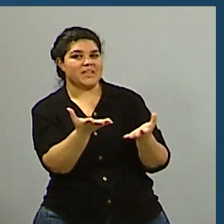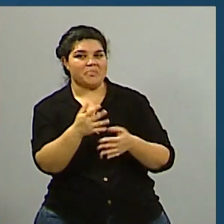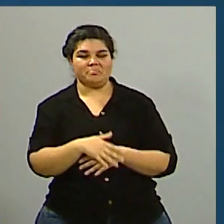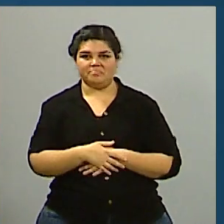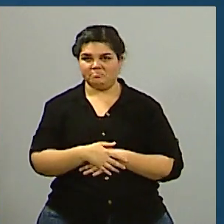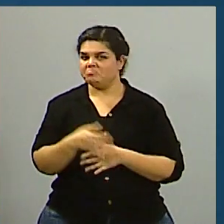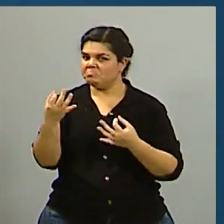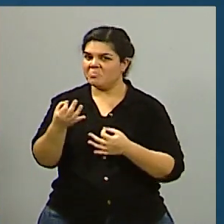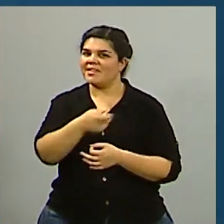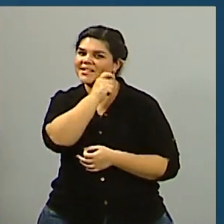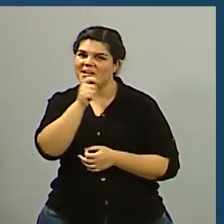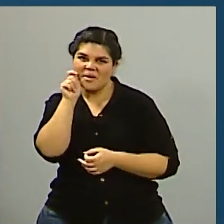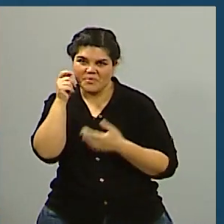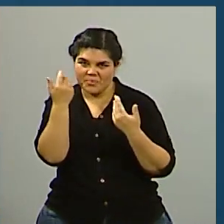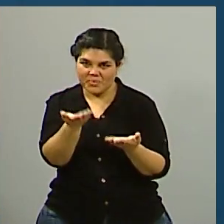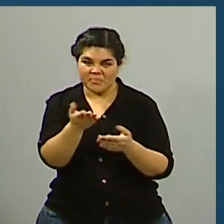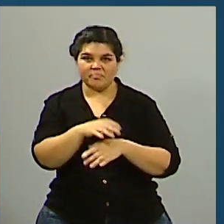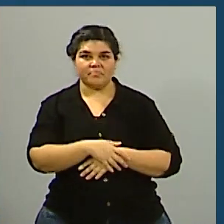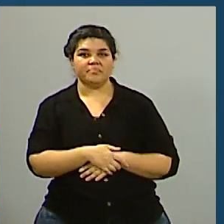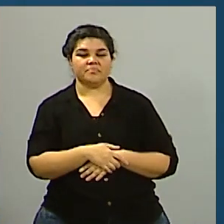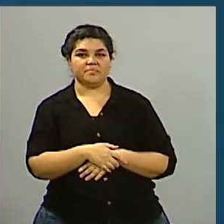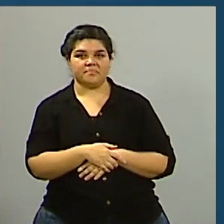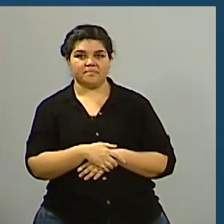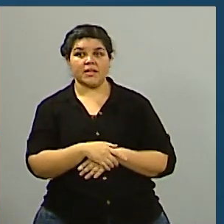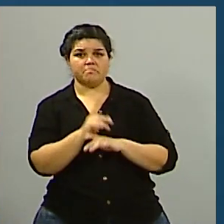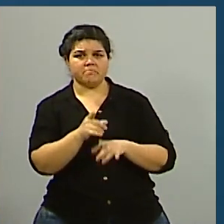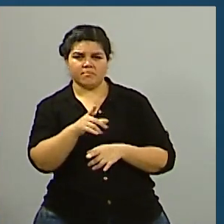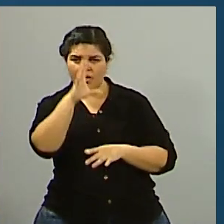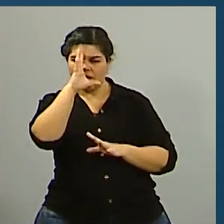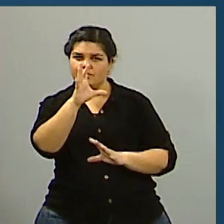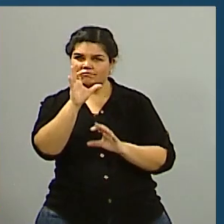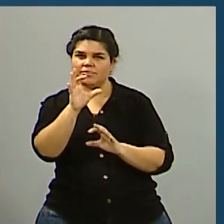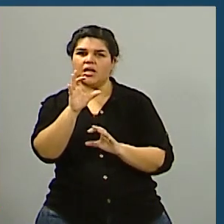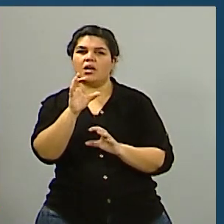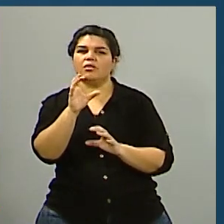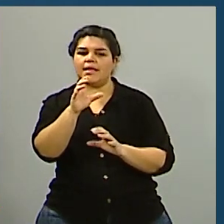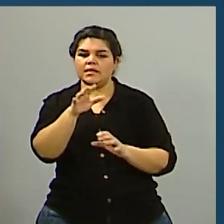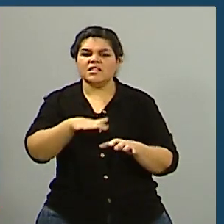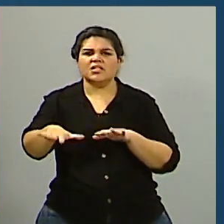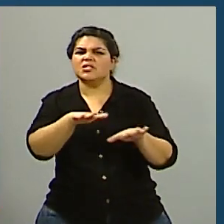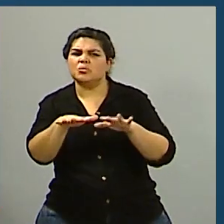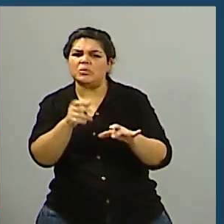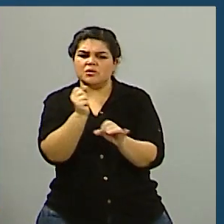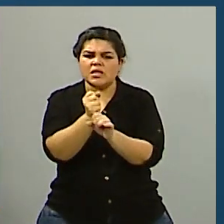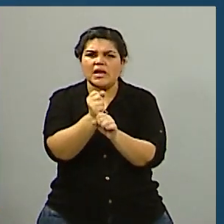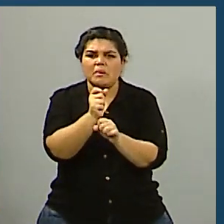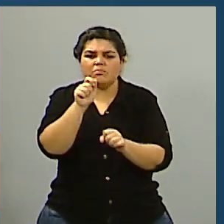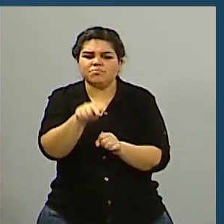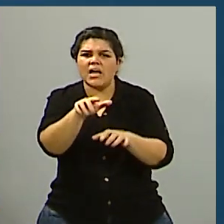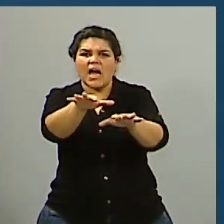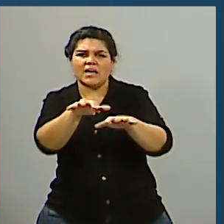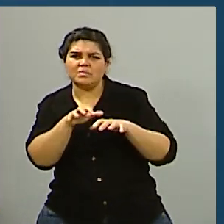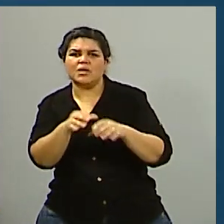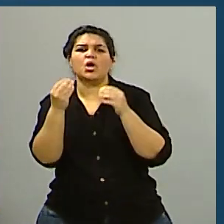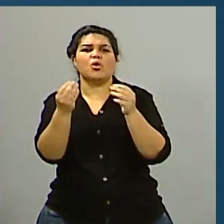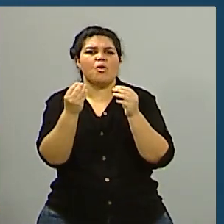estamos para empezar un poquito a entender lo que sucede en ese sector con la mano de obra específicamente. La primera pregunta